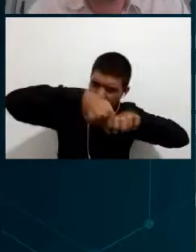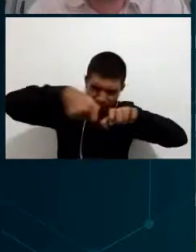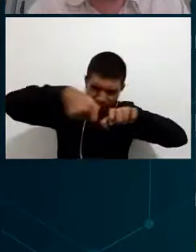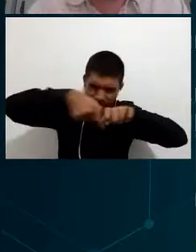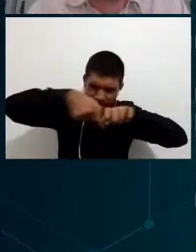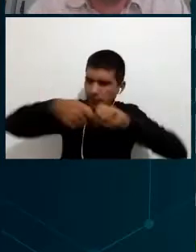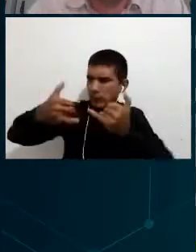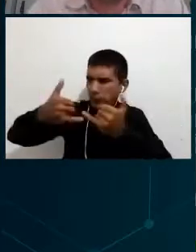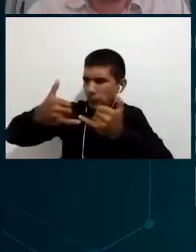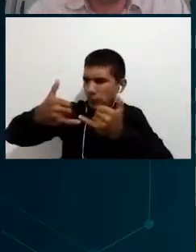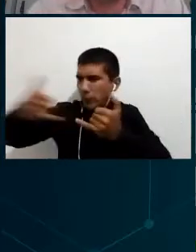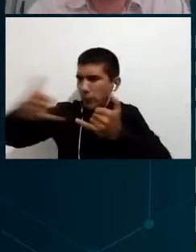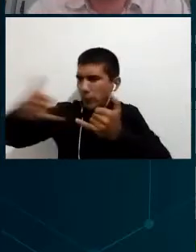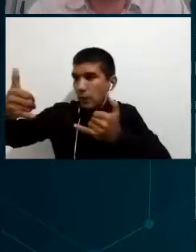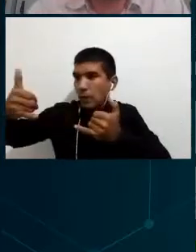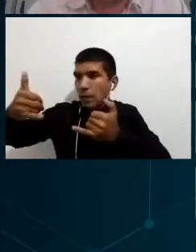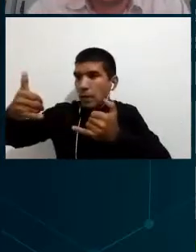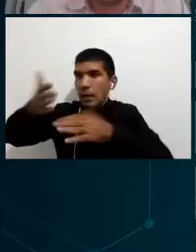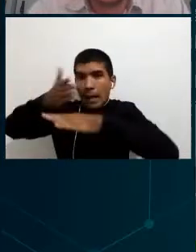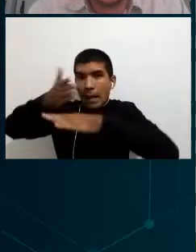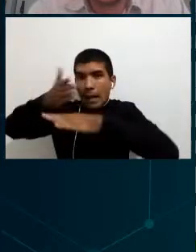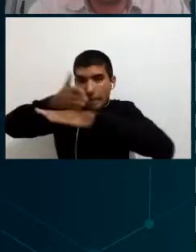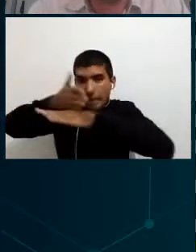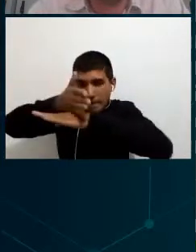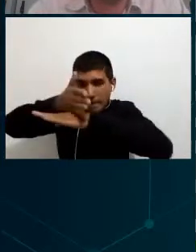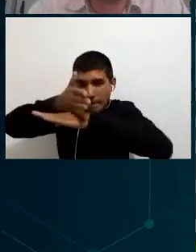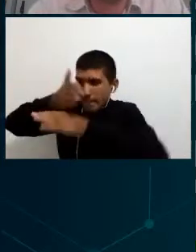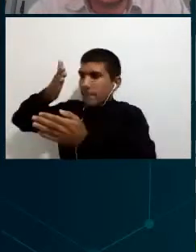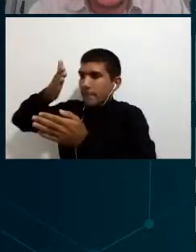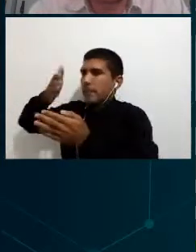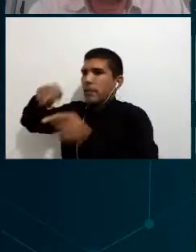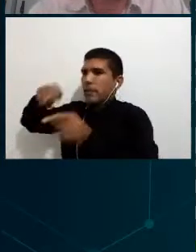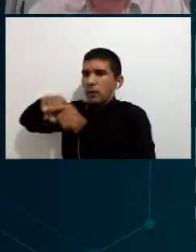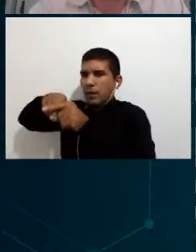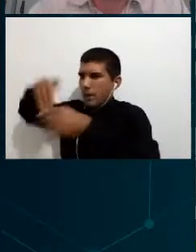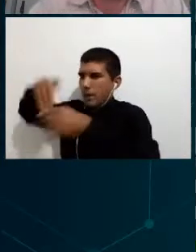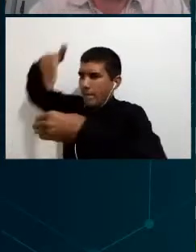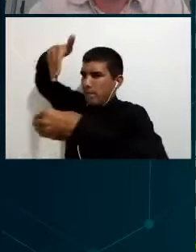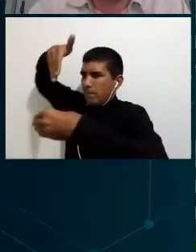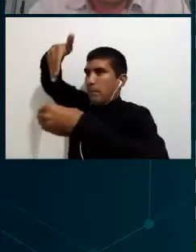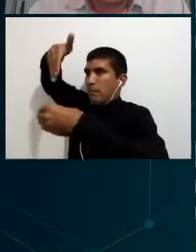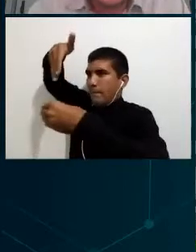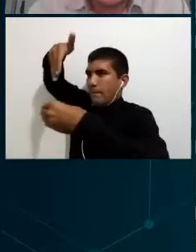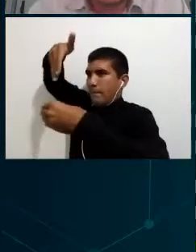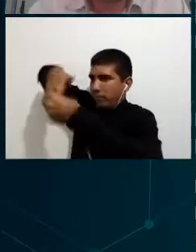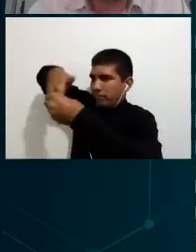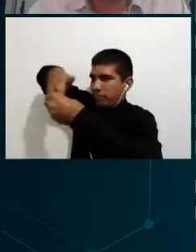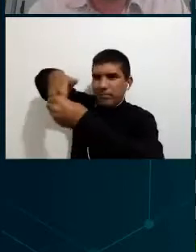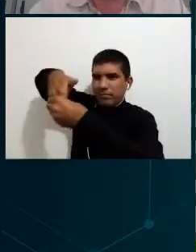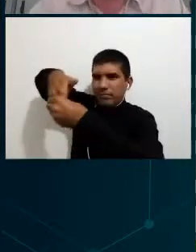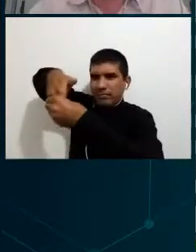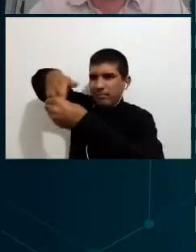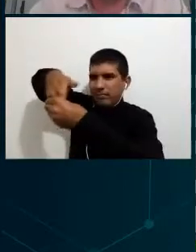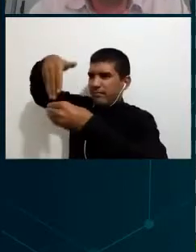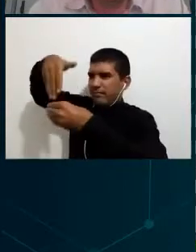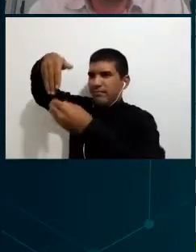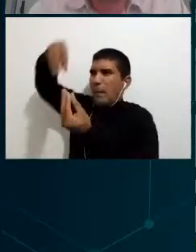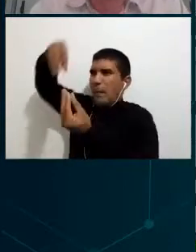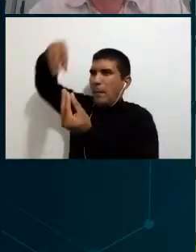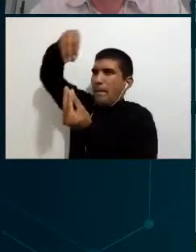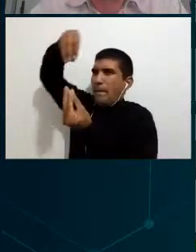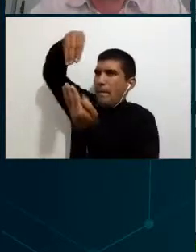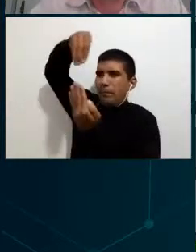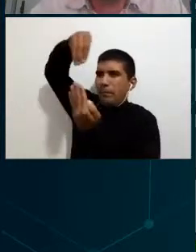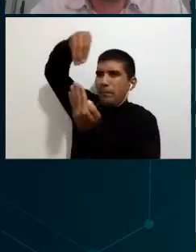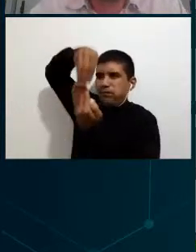tarjetica que es bajo el protocolo C37.94. Una vez hace esa conexión, se